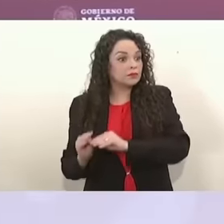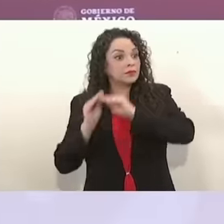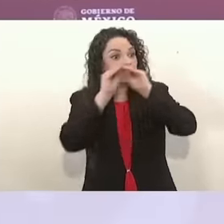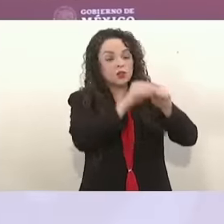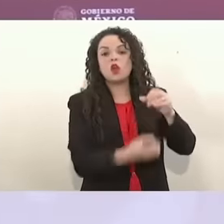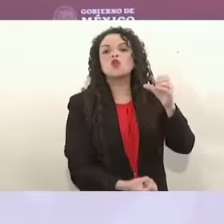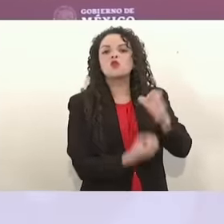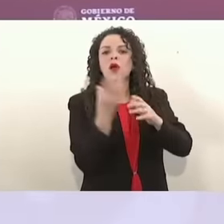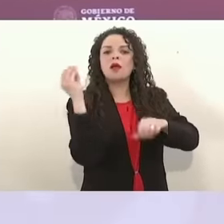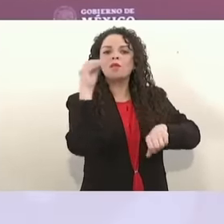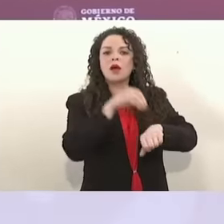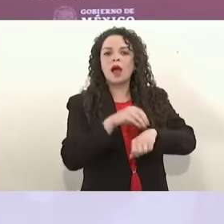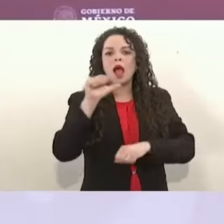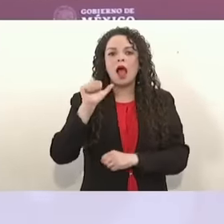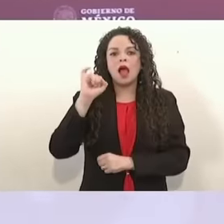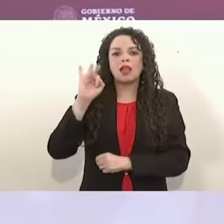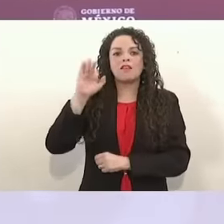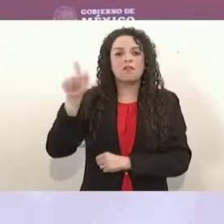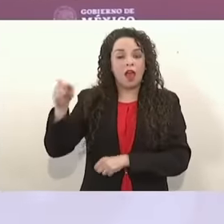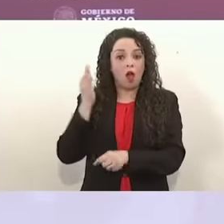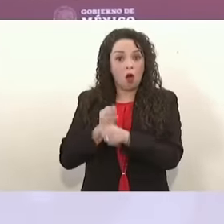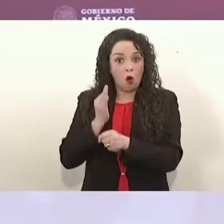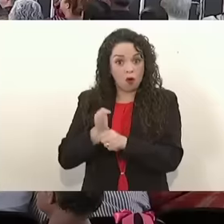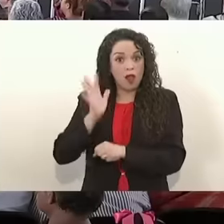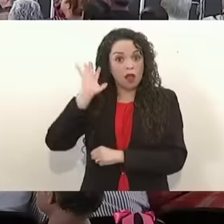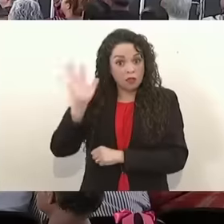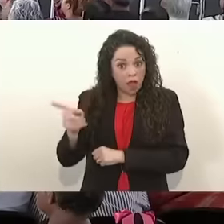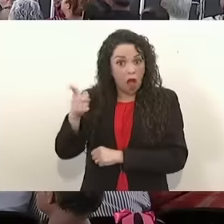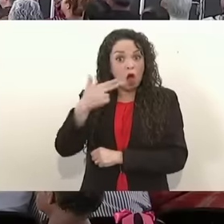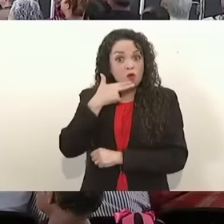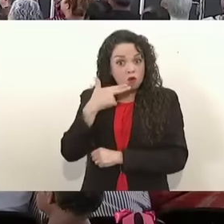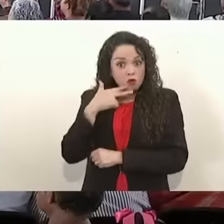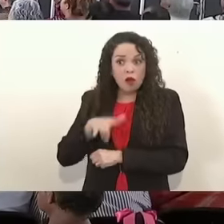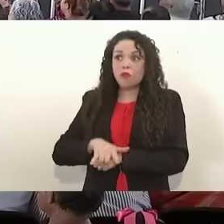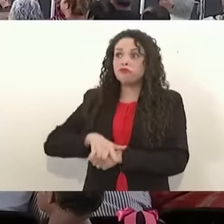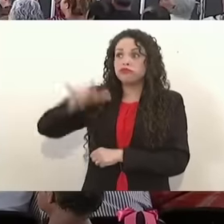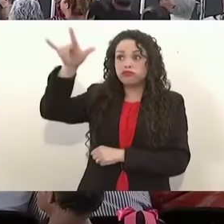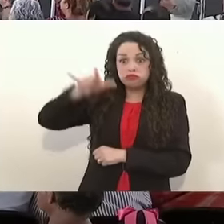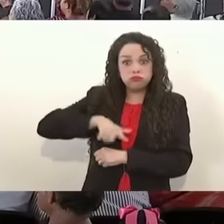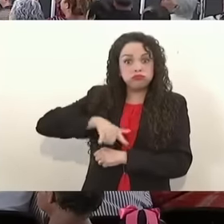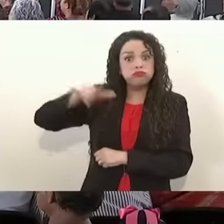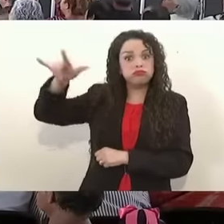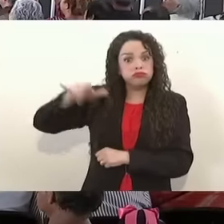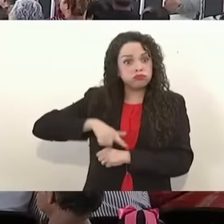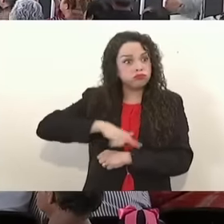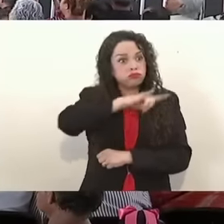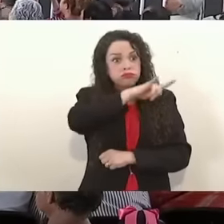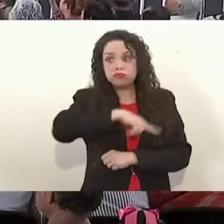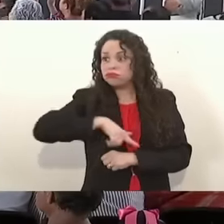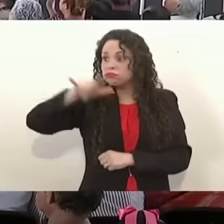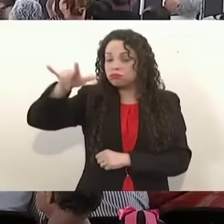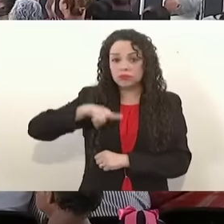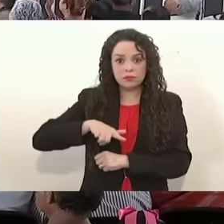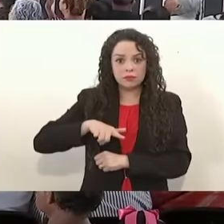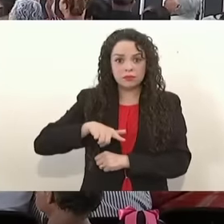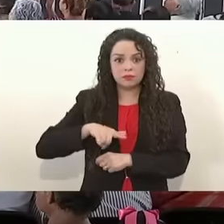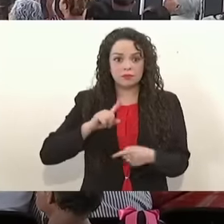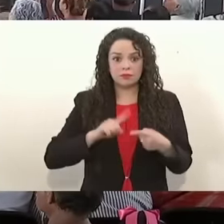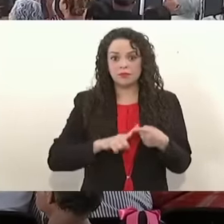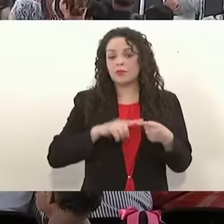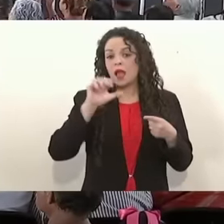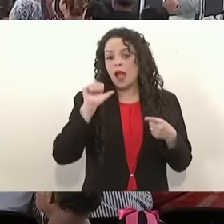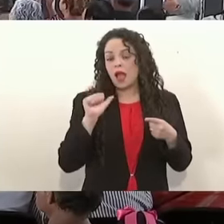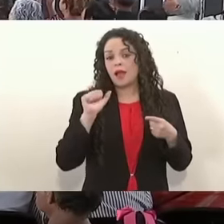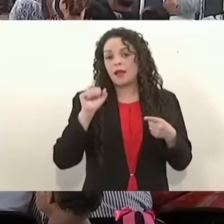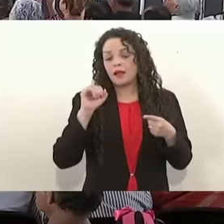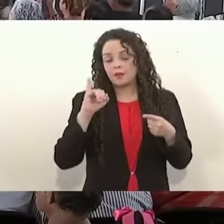Felipe Ángeles funcionando. El aeropuerto de la ciudad funcionando, porque lo